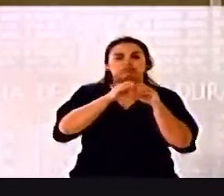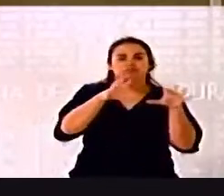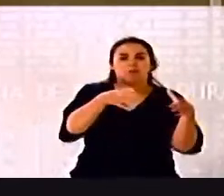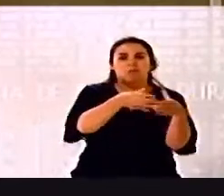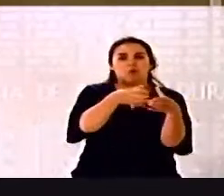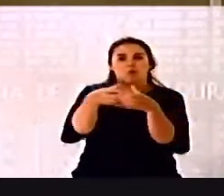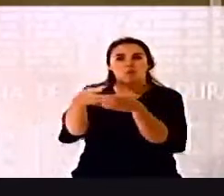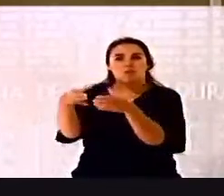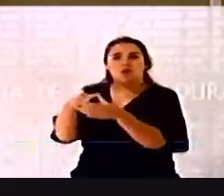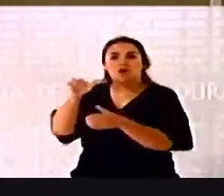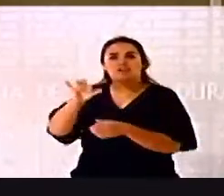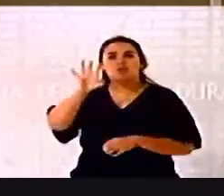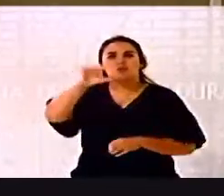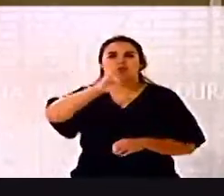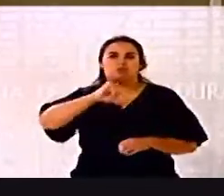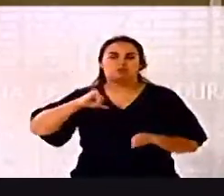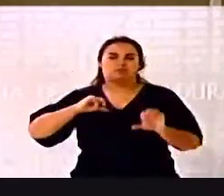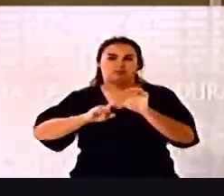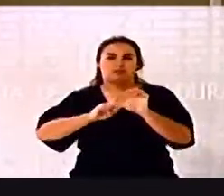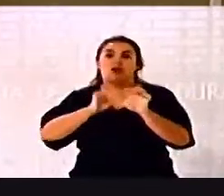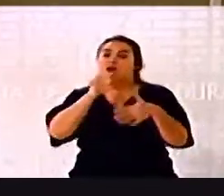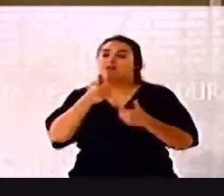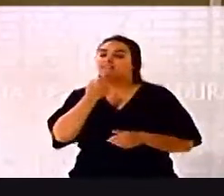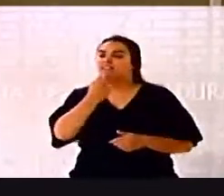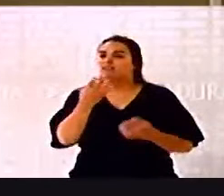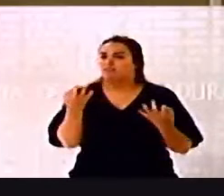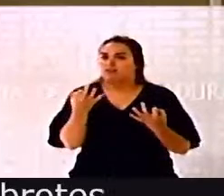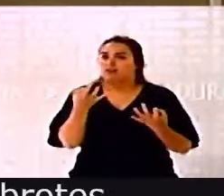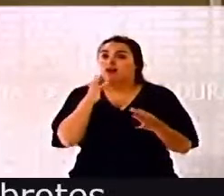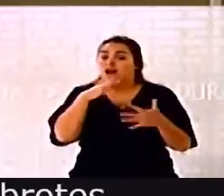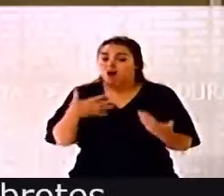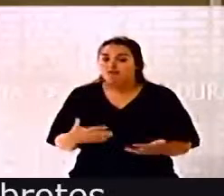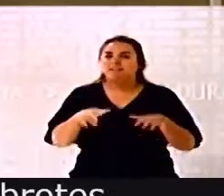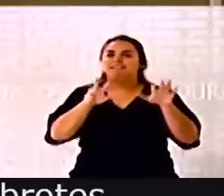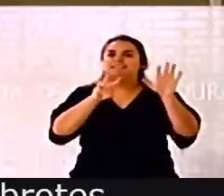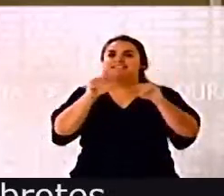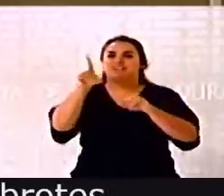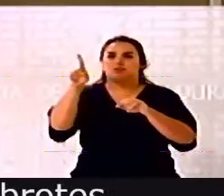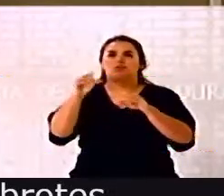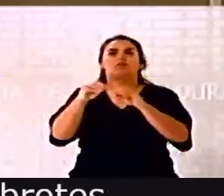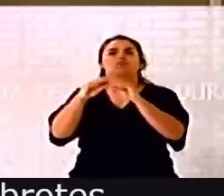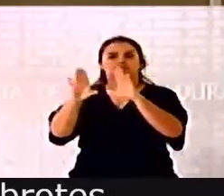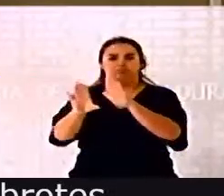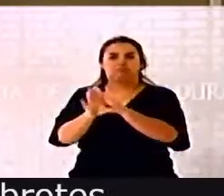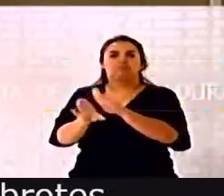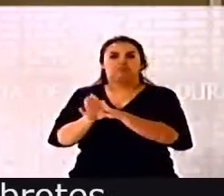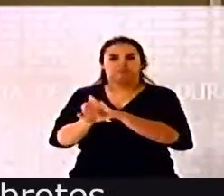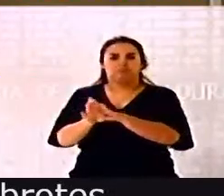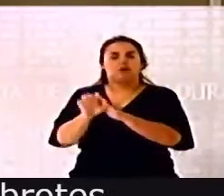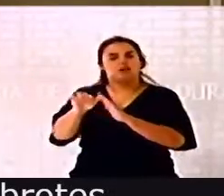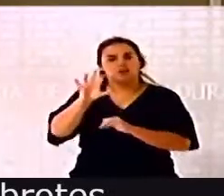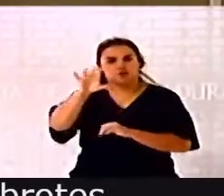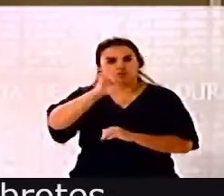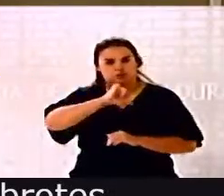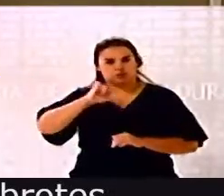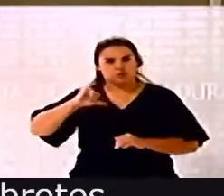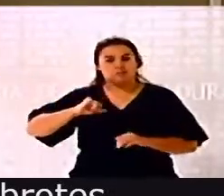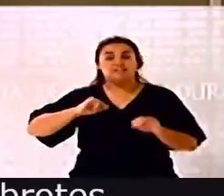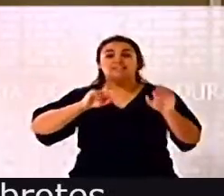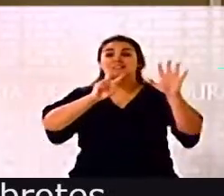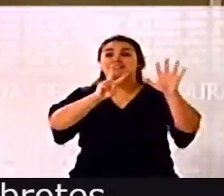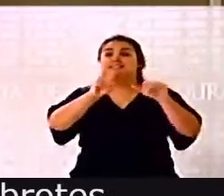Comunidad Autónoma de Extremadura, decirle que en este momento tenemos 71 brotes activos en la comunidad autónoma, 71